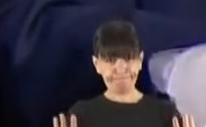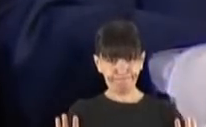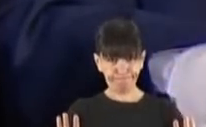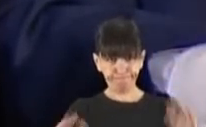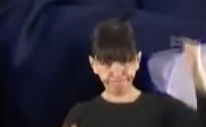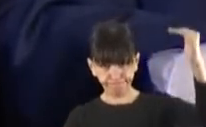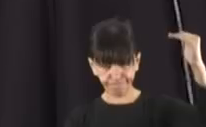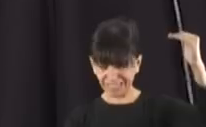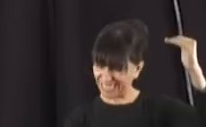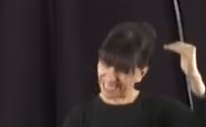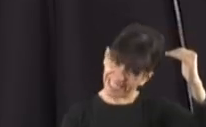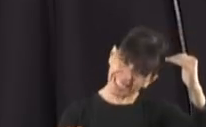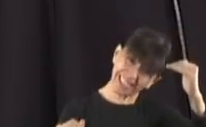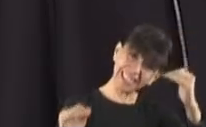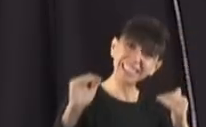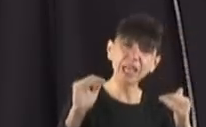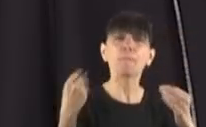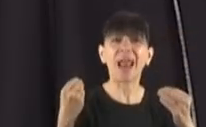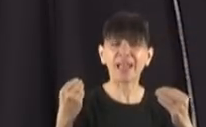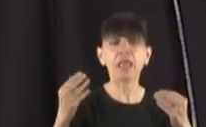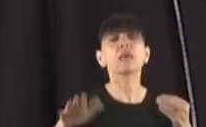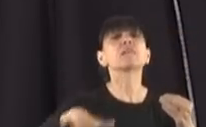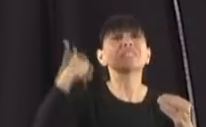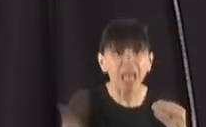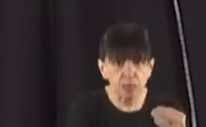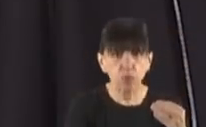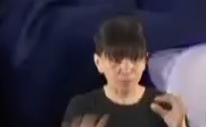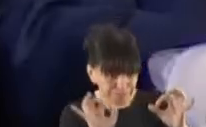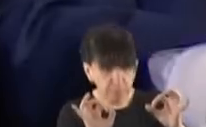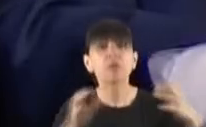primero y para garantizar la paz después.